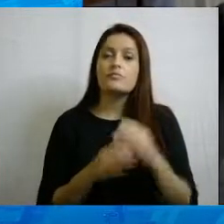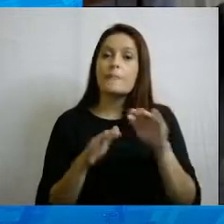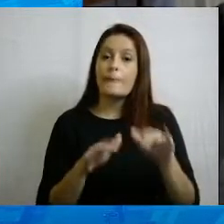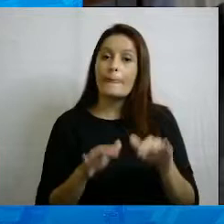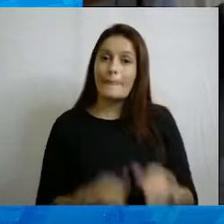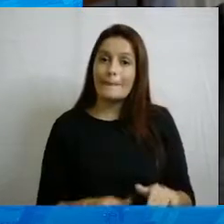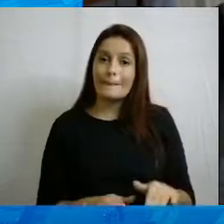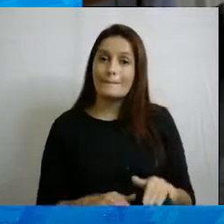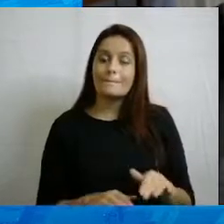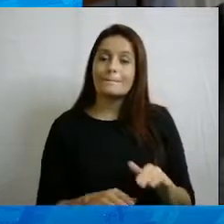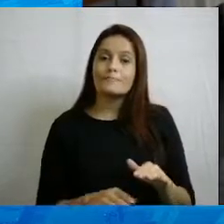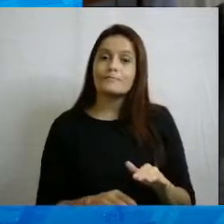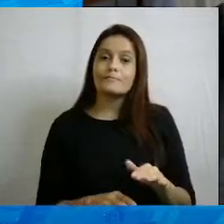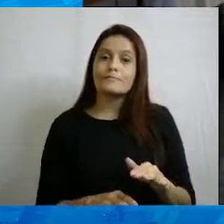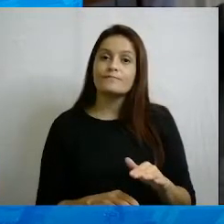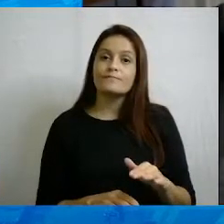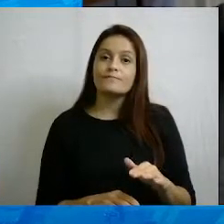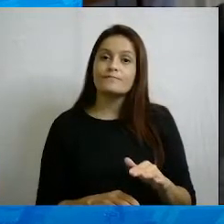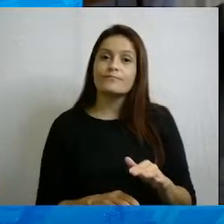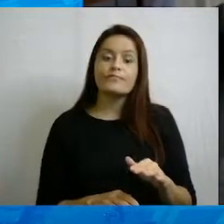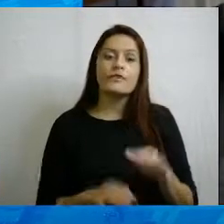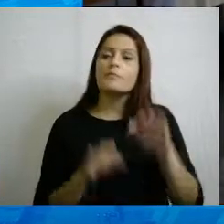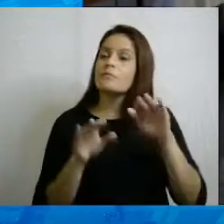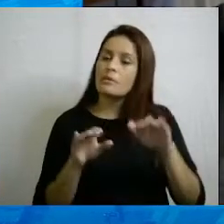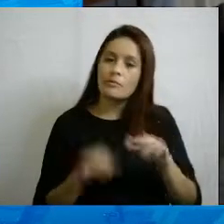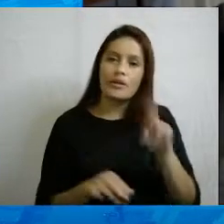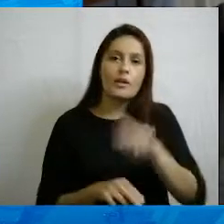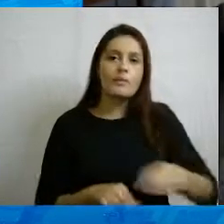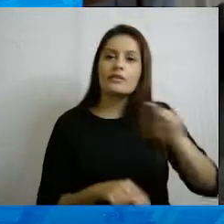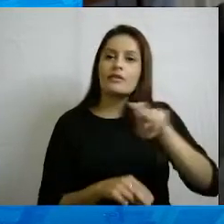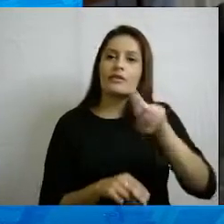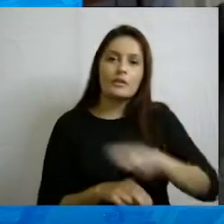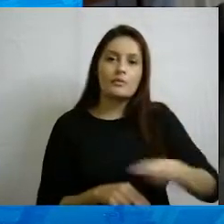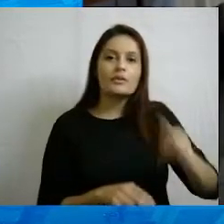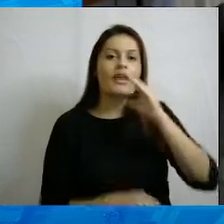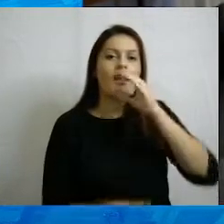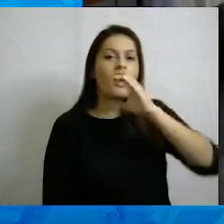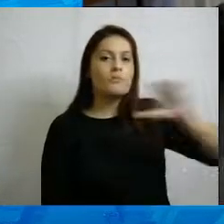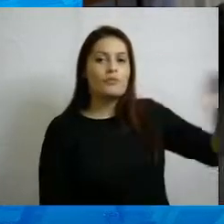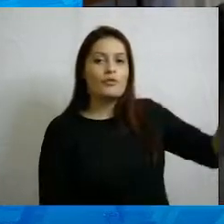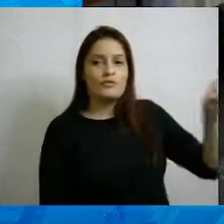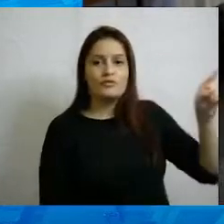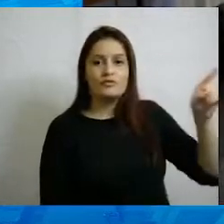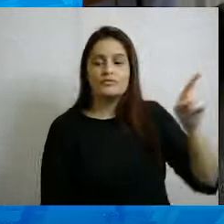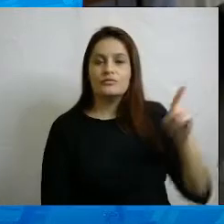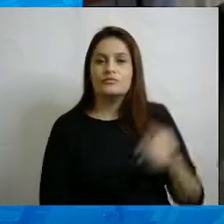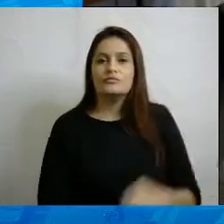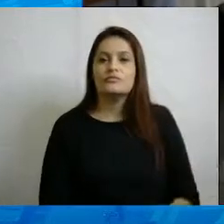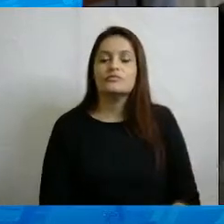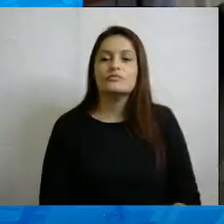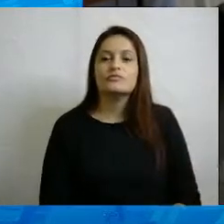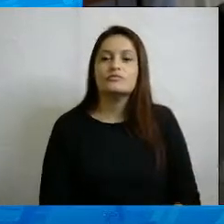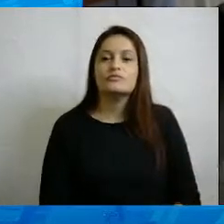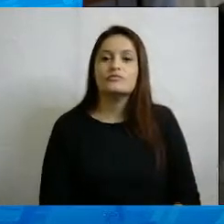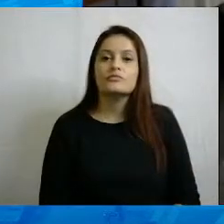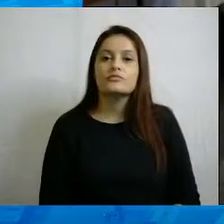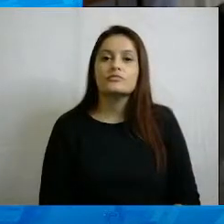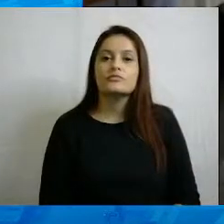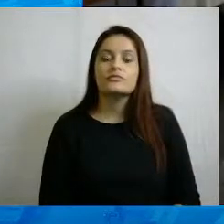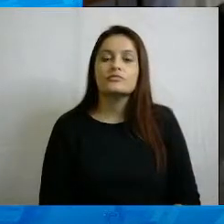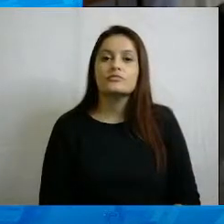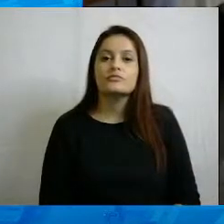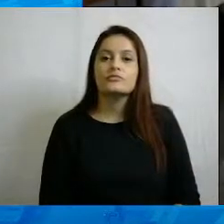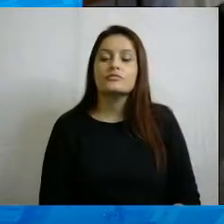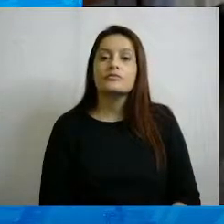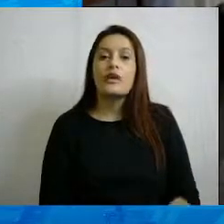sea, lo mismo que usted dijo hoy día se replica en todas las zonas rurales de Melipilla. Aquí podemos ver